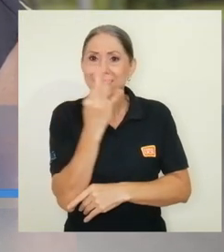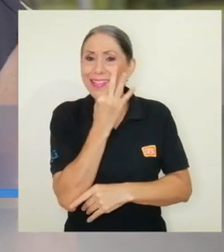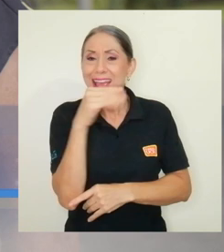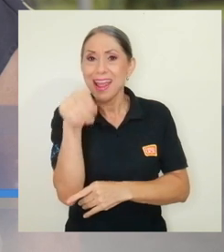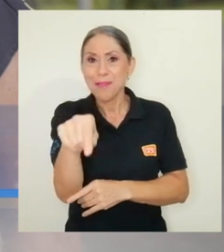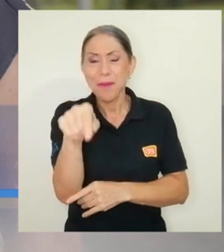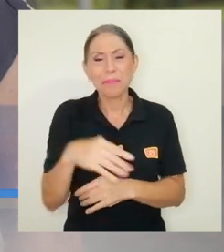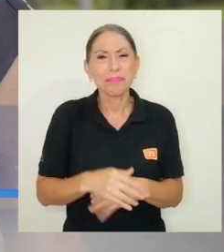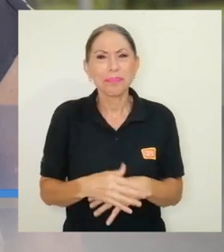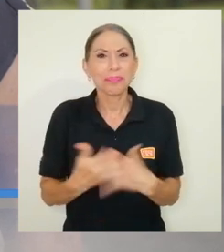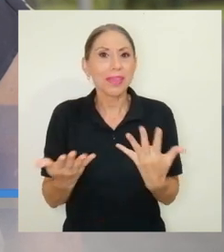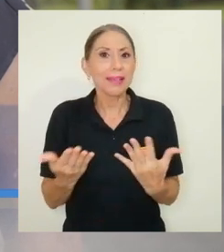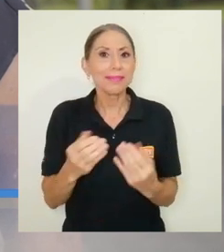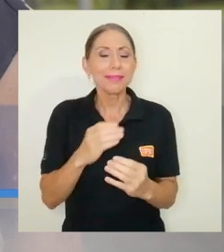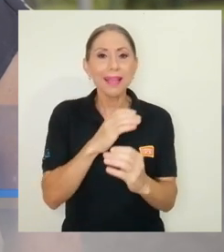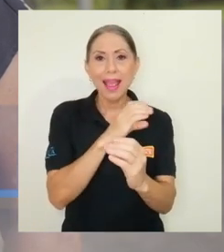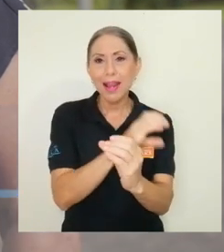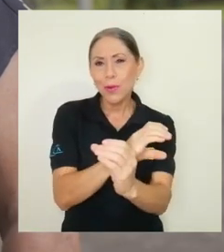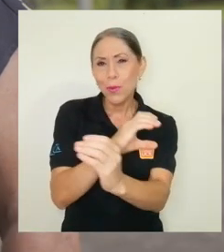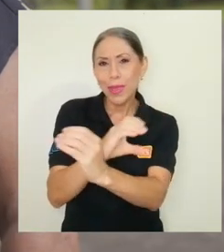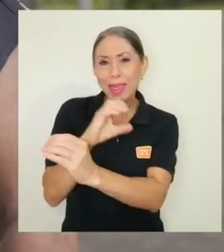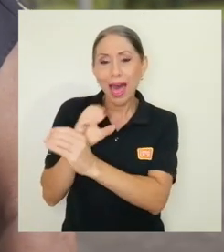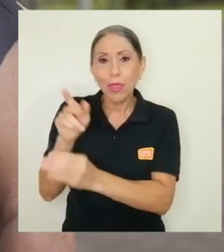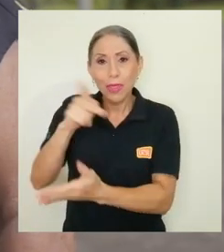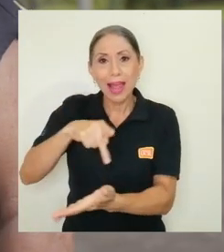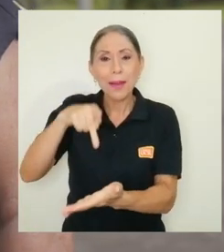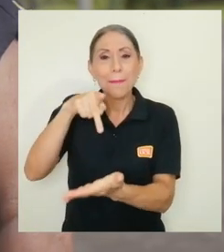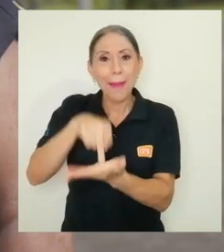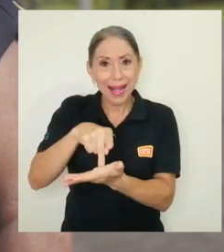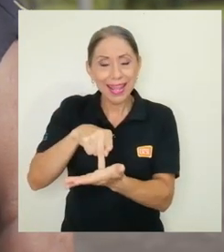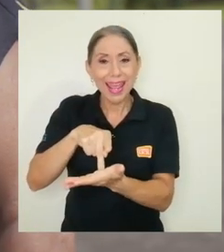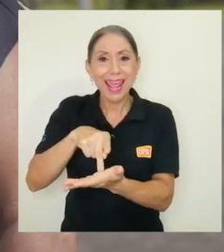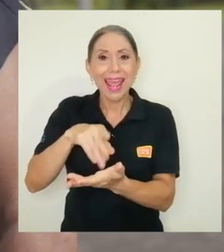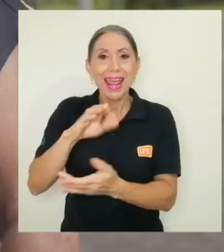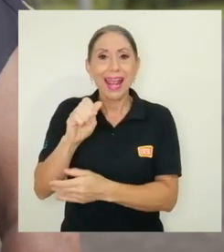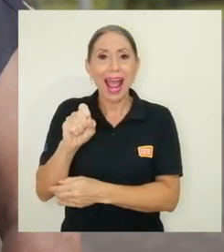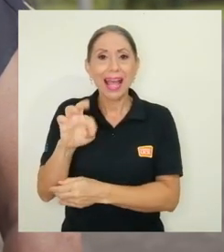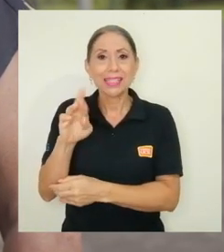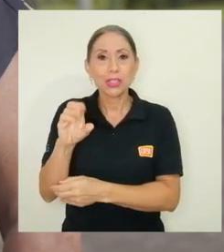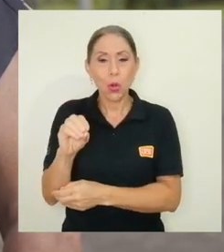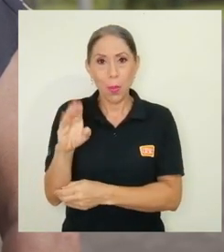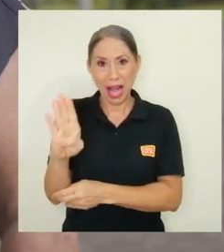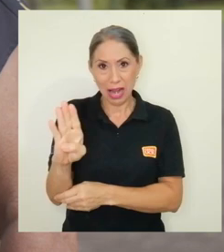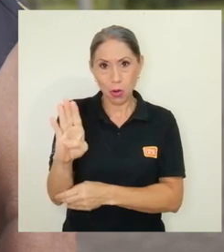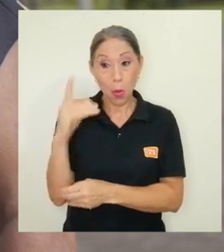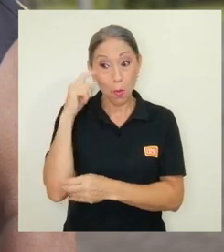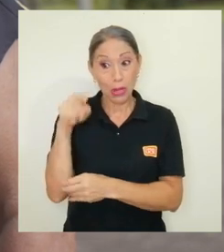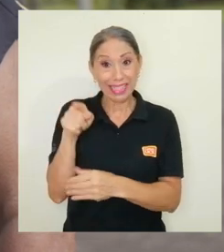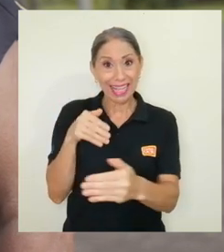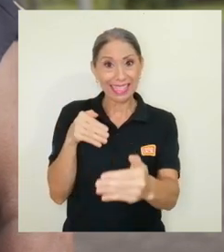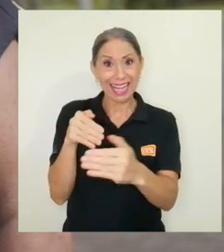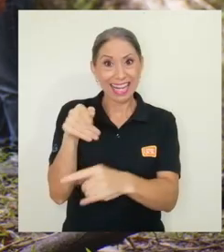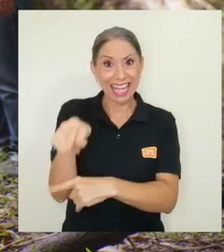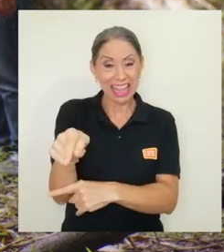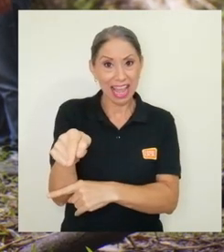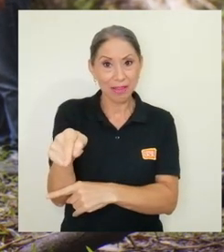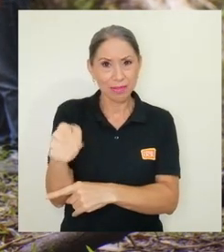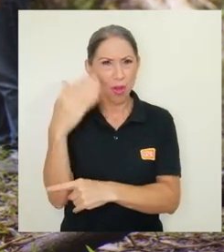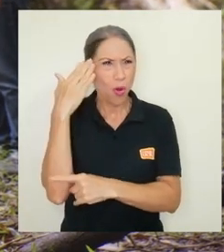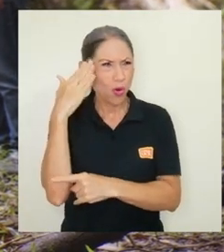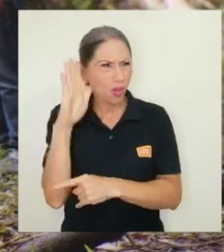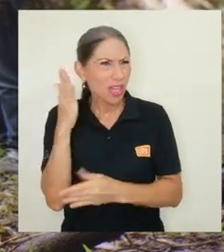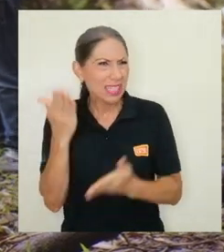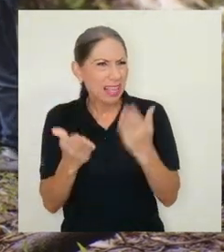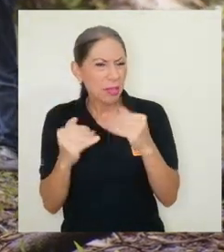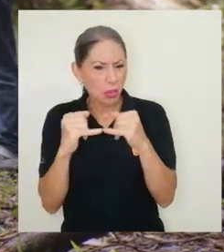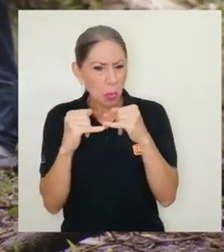es sobre el cuidado del parque castro blanco que ya que está ahí cerquita o no sé si